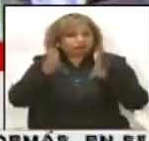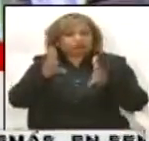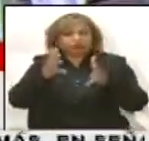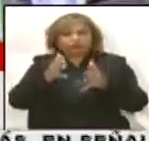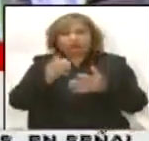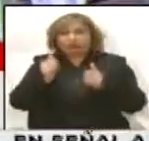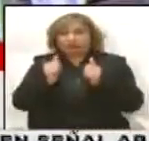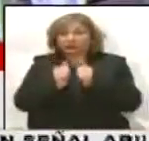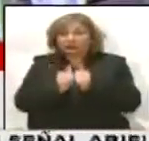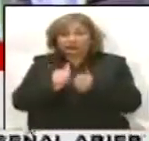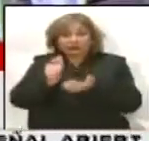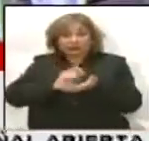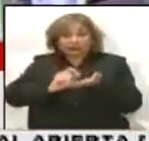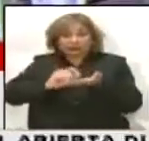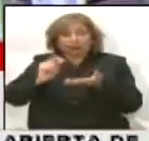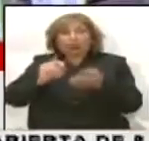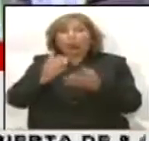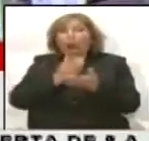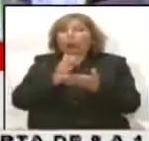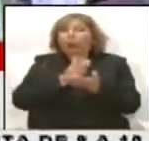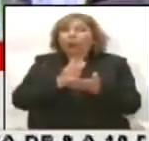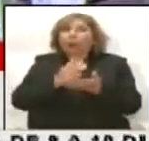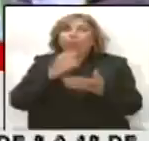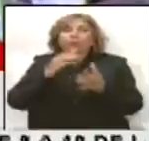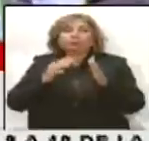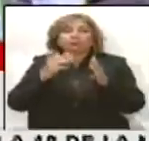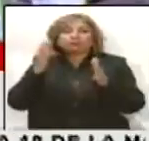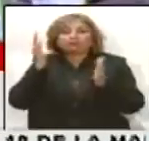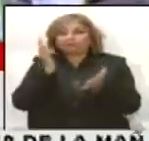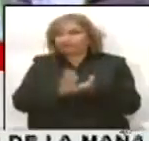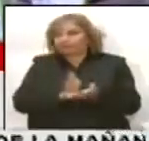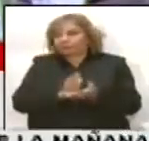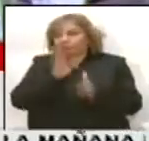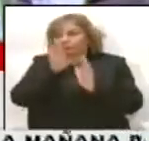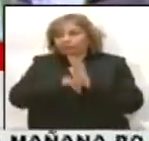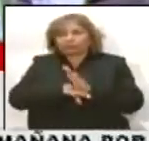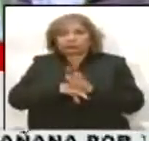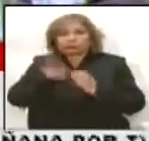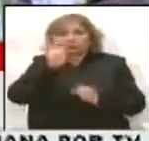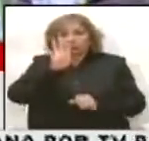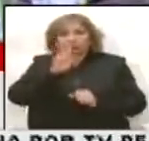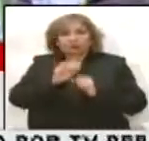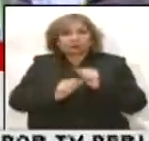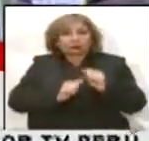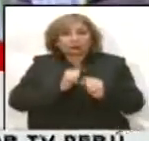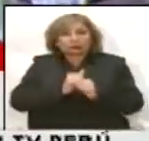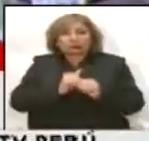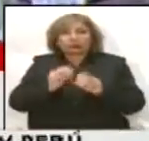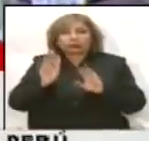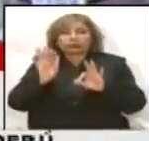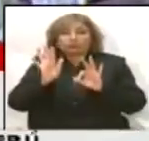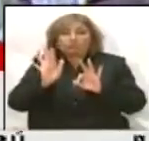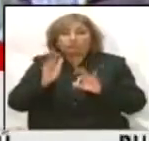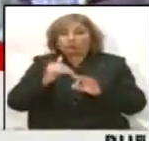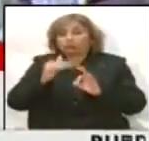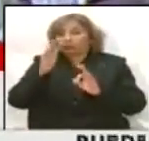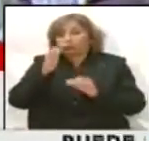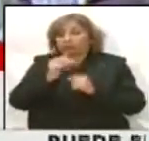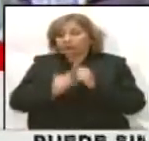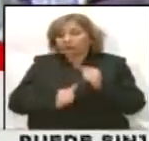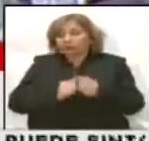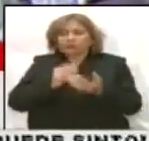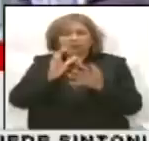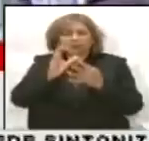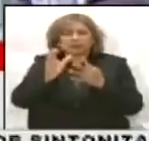sentencia firme como autor o partícipe, la pena será, en fin, de no menor de 4 años ni mayor de 8. ¿Y cuáles son justamente estos